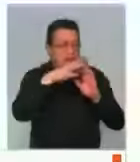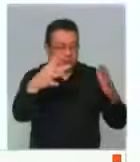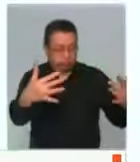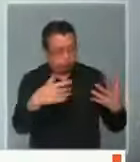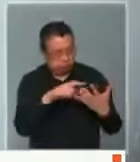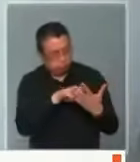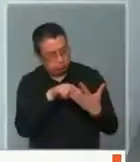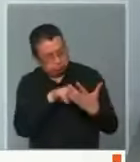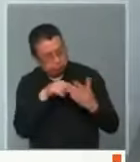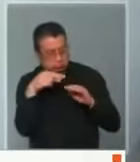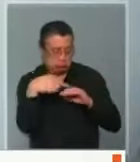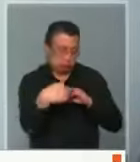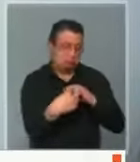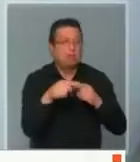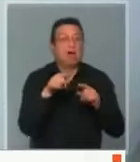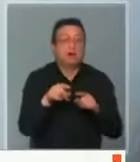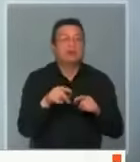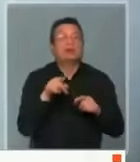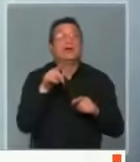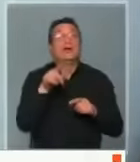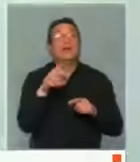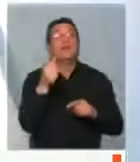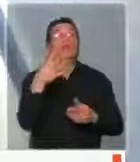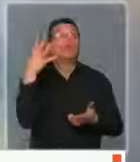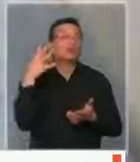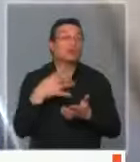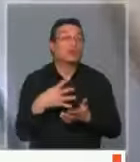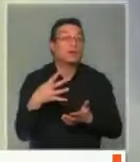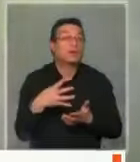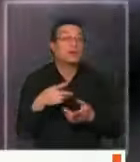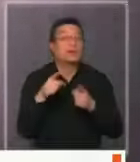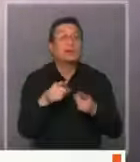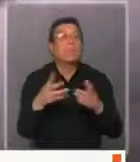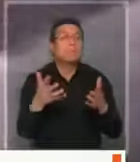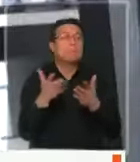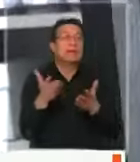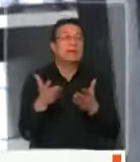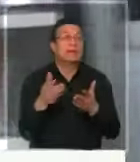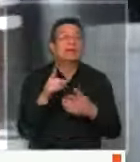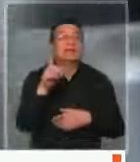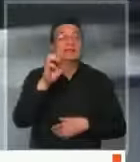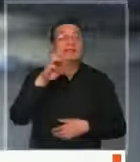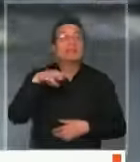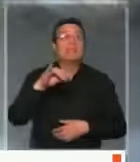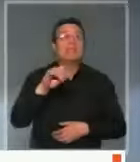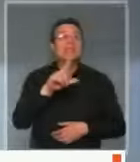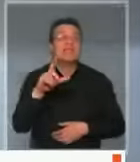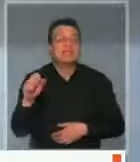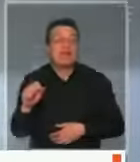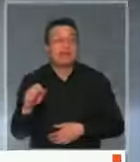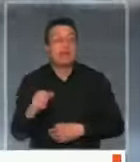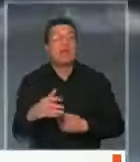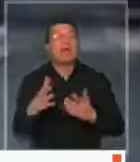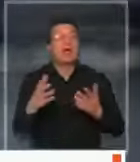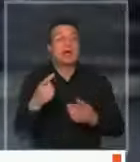envases. ¿Cuánto sale este? 4.000. ¿Y esas cositas para qué son? Son las semillas. Esas van